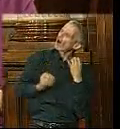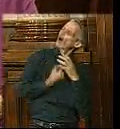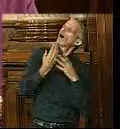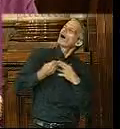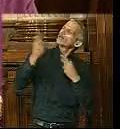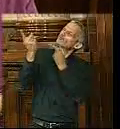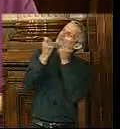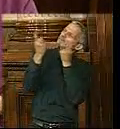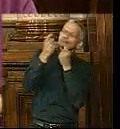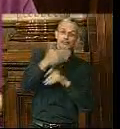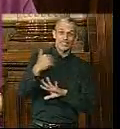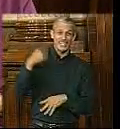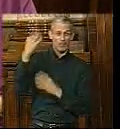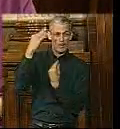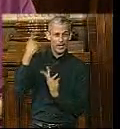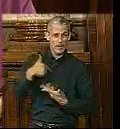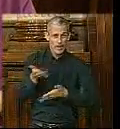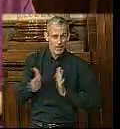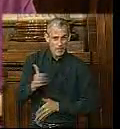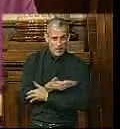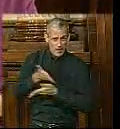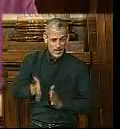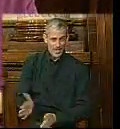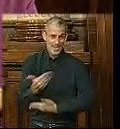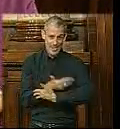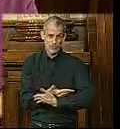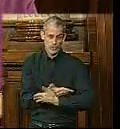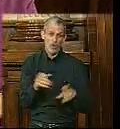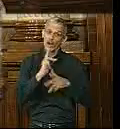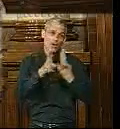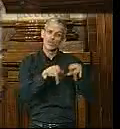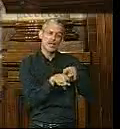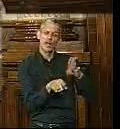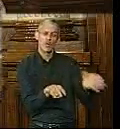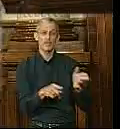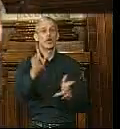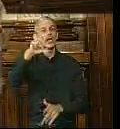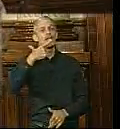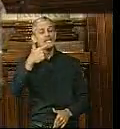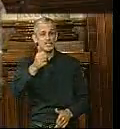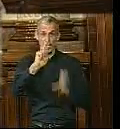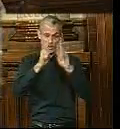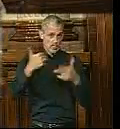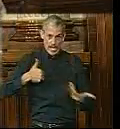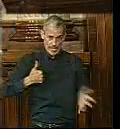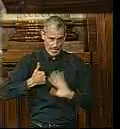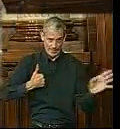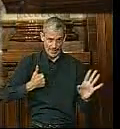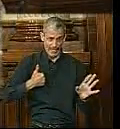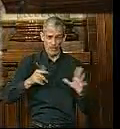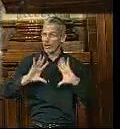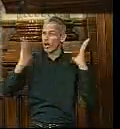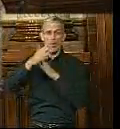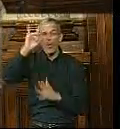persona de ese bebé que recién nació. Hay que decir que la lengua de señas argentina es argentina, no se